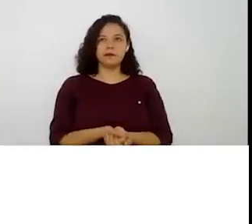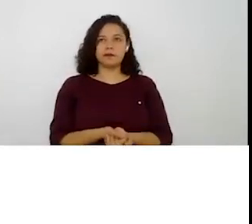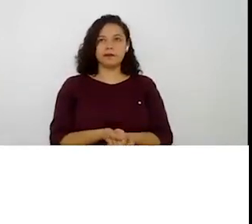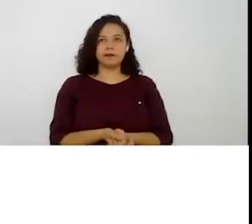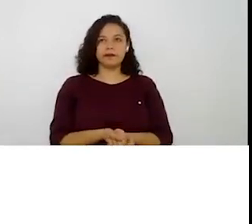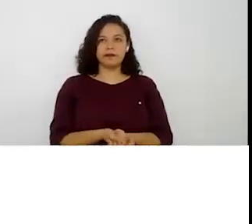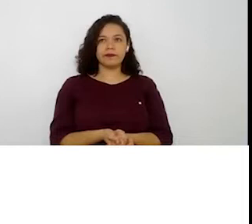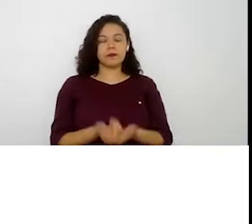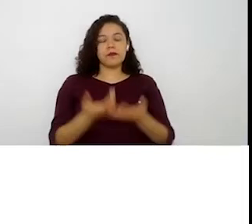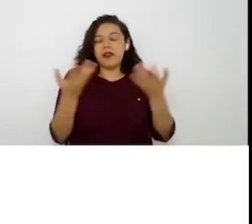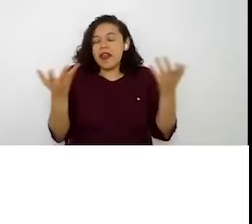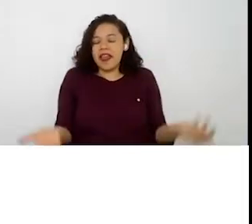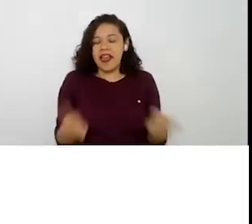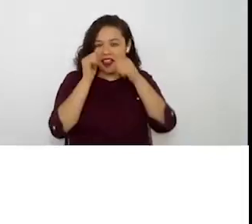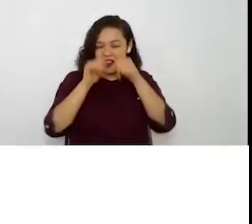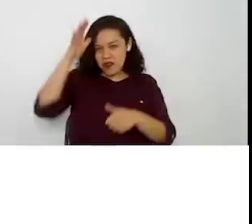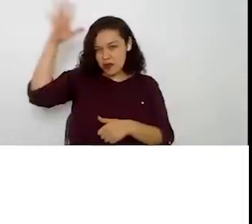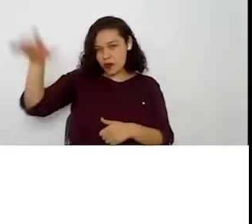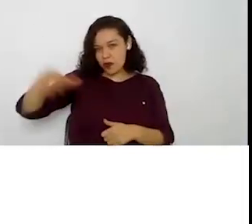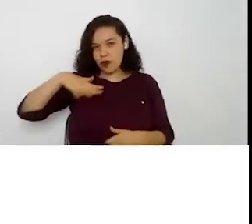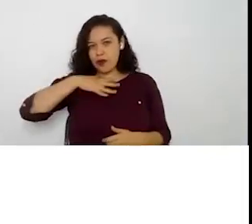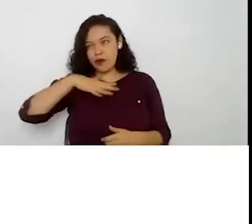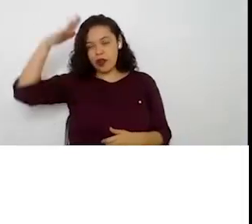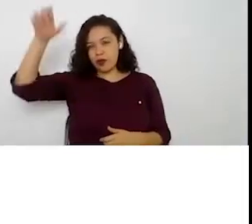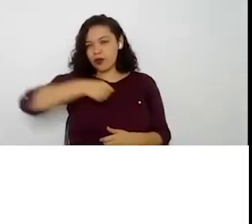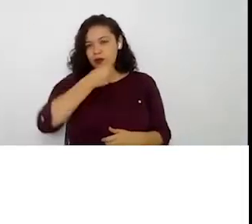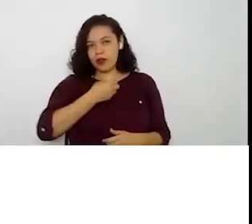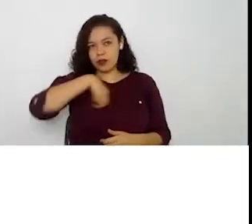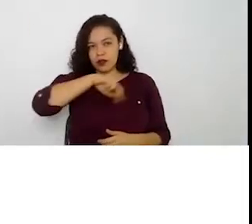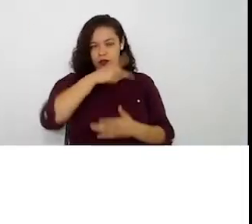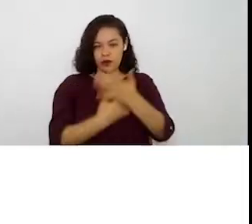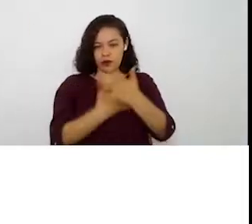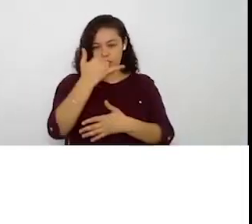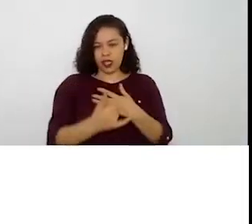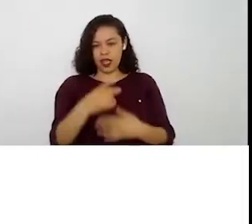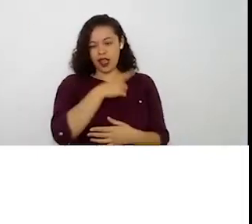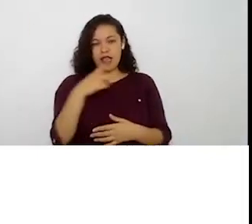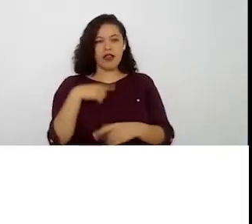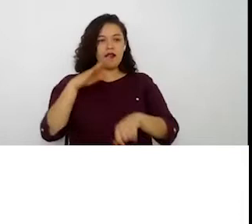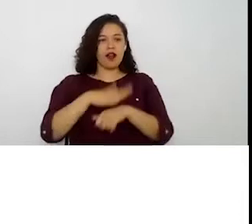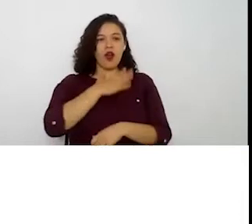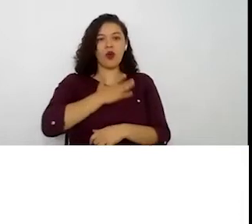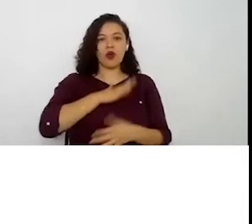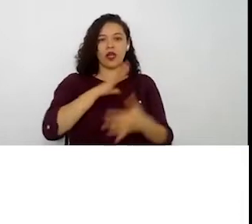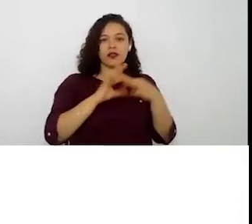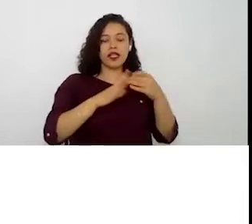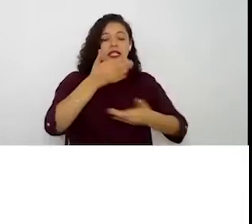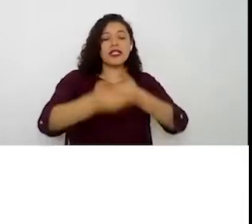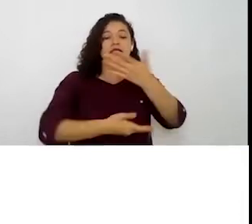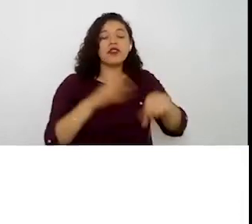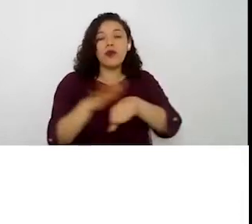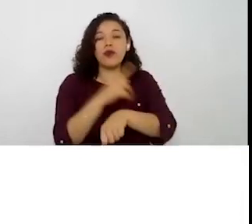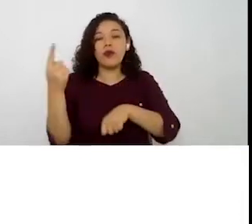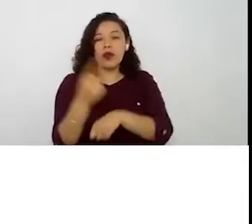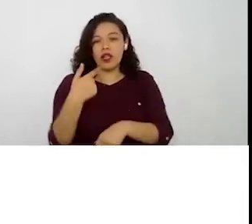la atención de adultos mayores nuestro proyecto debe de justificar porque el servicio porque el servicio que